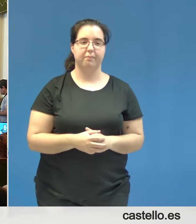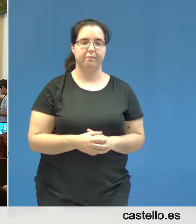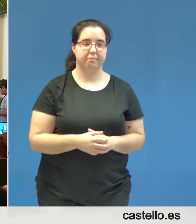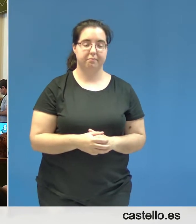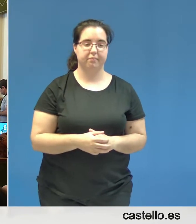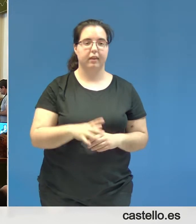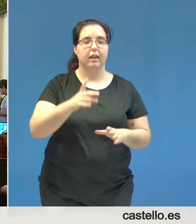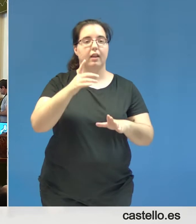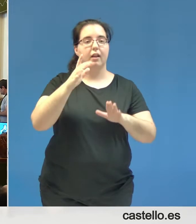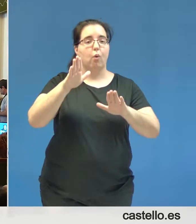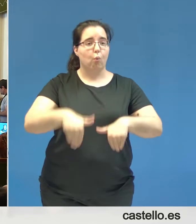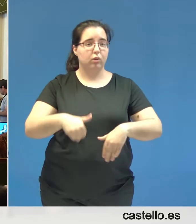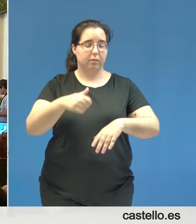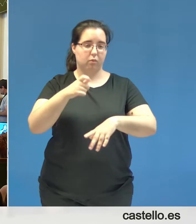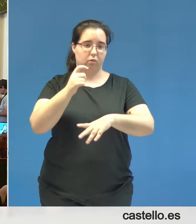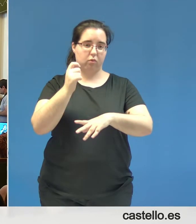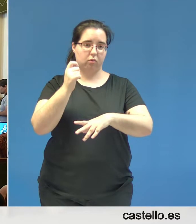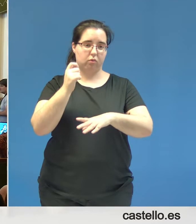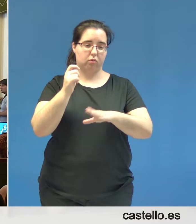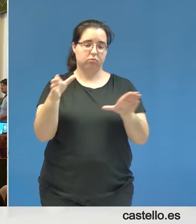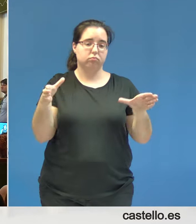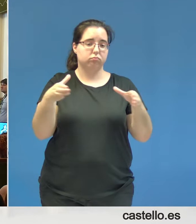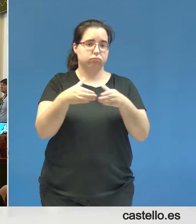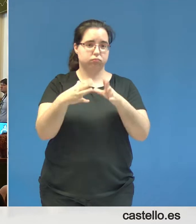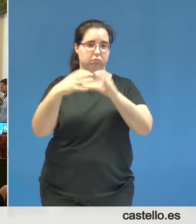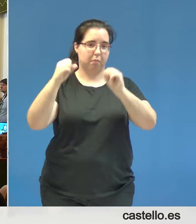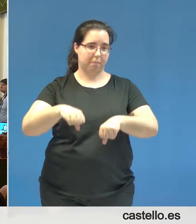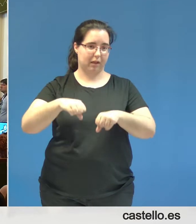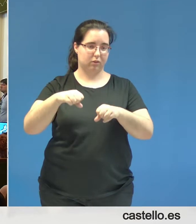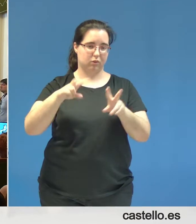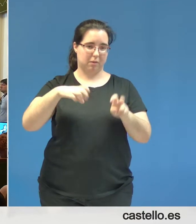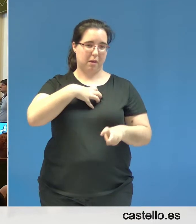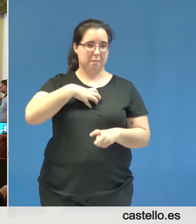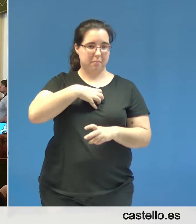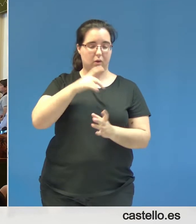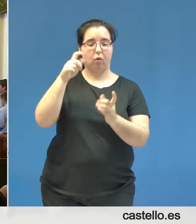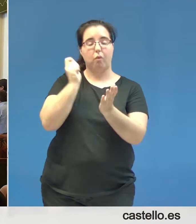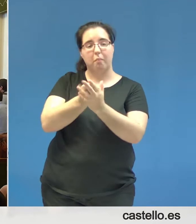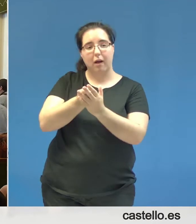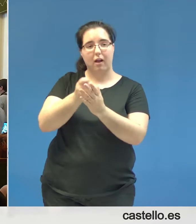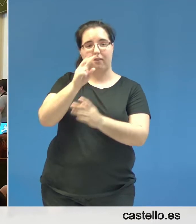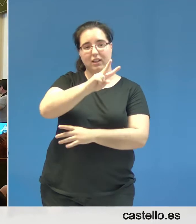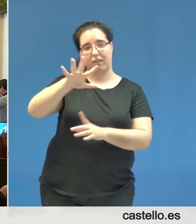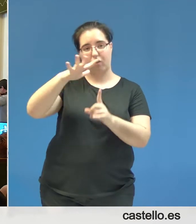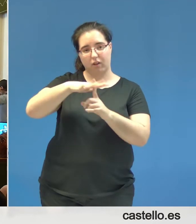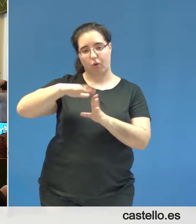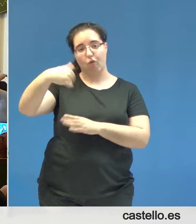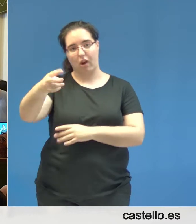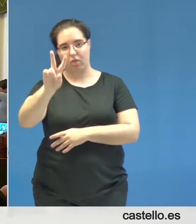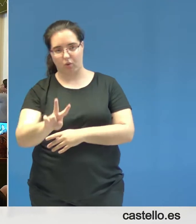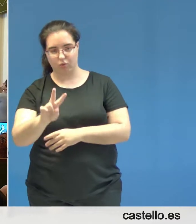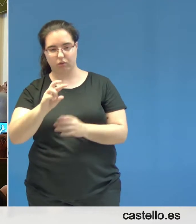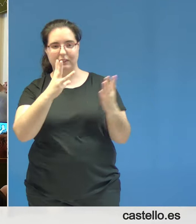Y ya por último, lo que se refiere al Consorcio Pacto Local por Empleo de Castellón, se pagaron 25 facturas fuera de plazo 2, periodo medio de pago fue 38